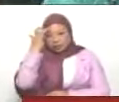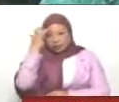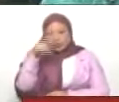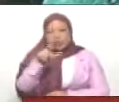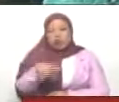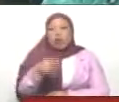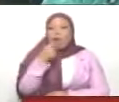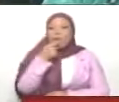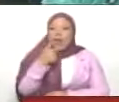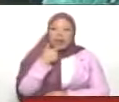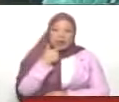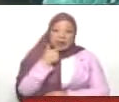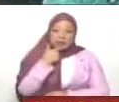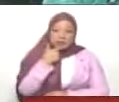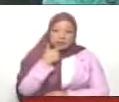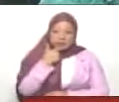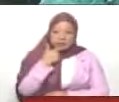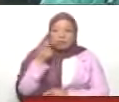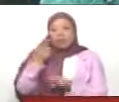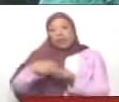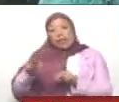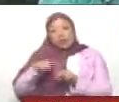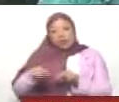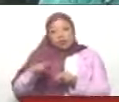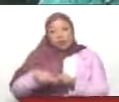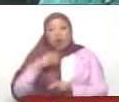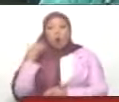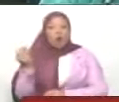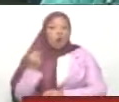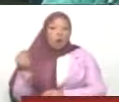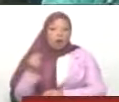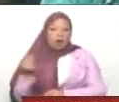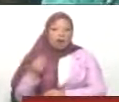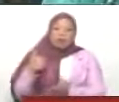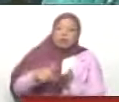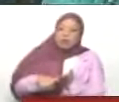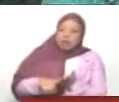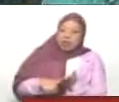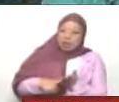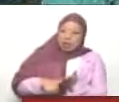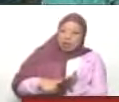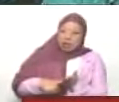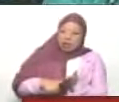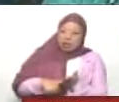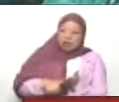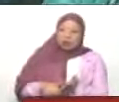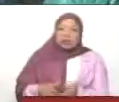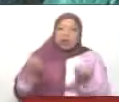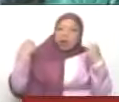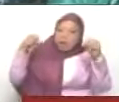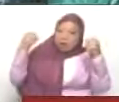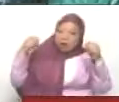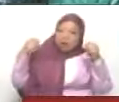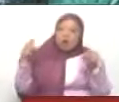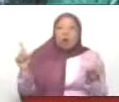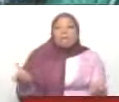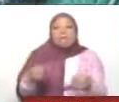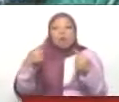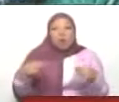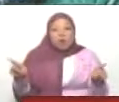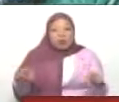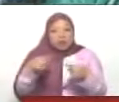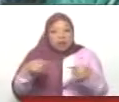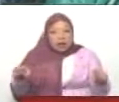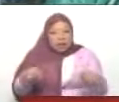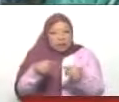gente maravillosa, niños, muchachos, cedulados, por supuesto, practicantes de músicas.